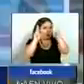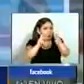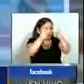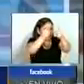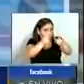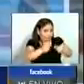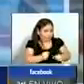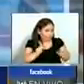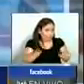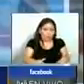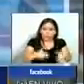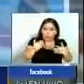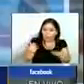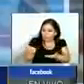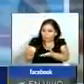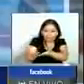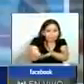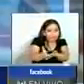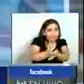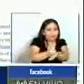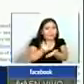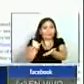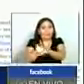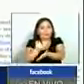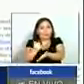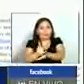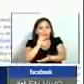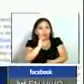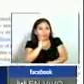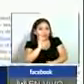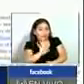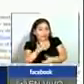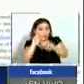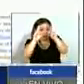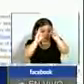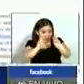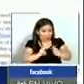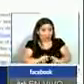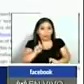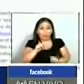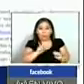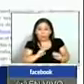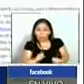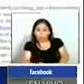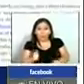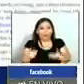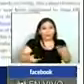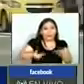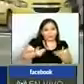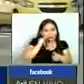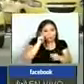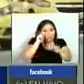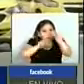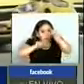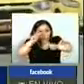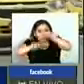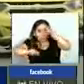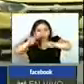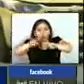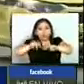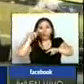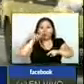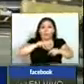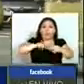menos 8 mil 223 muertes Según el resto Instituto Según Finanzas Internacionales Los mercados emergentes Los cuales vemos A lo largo de la región